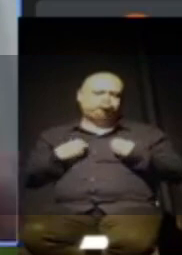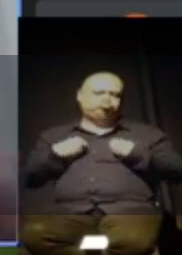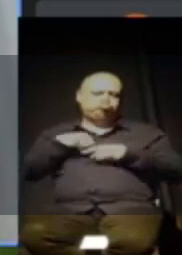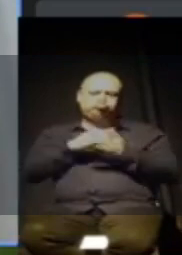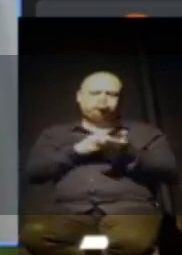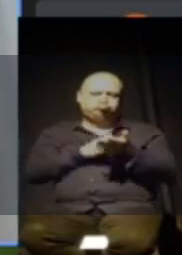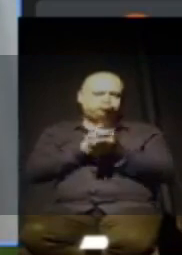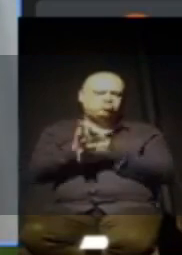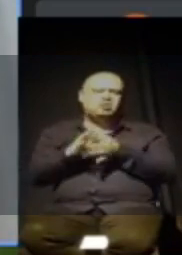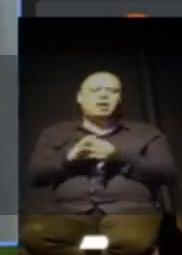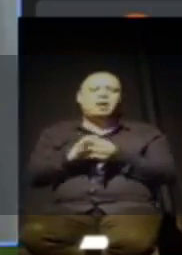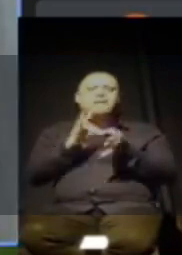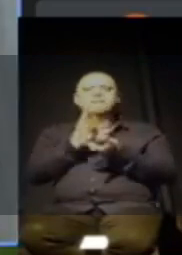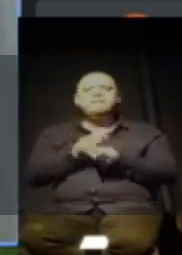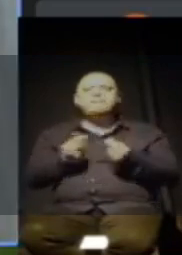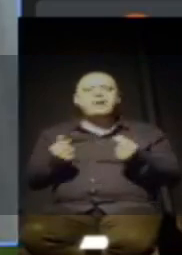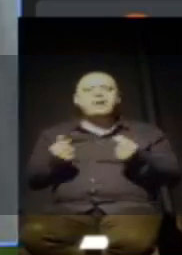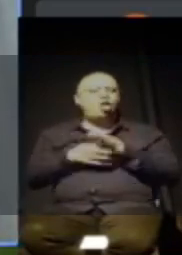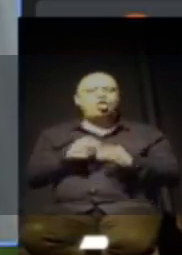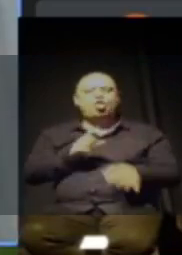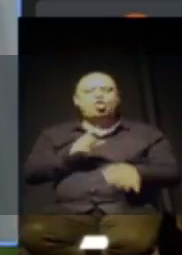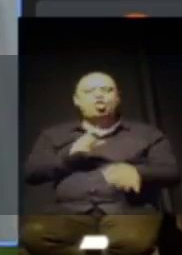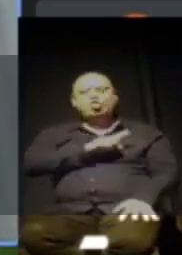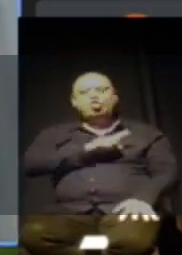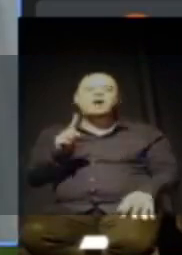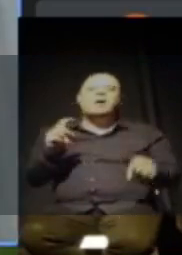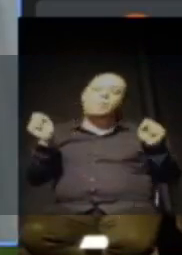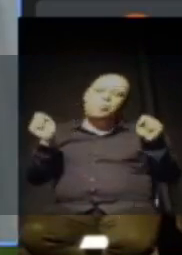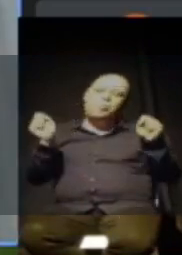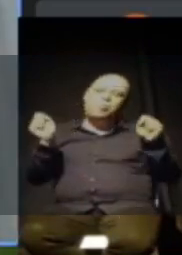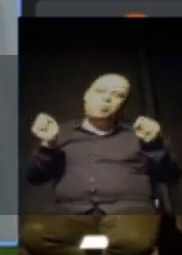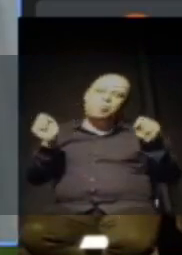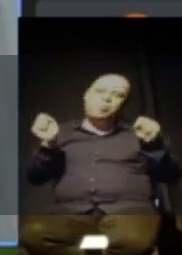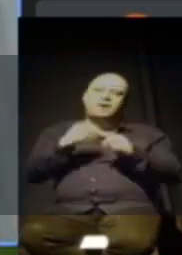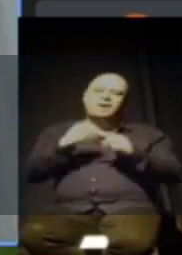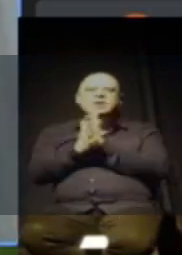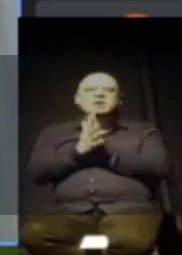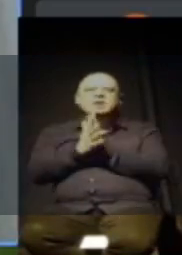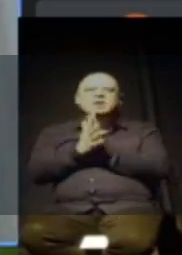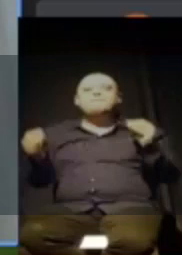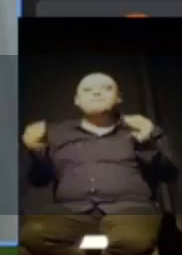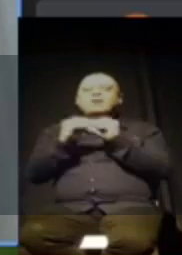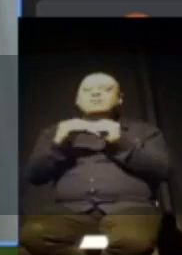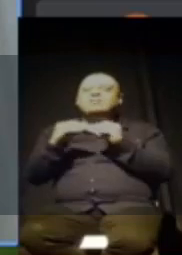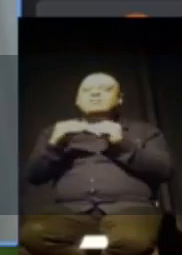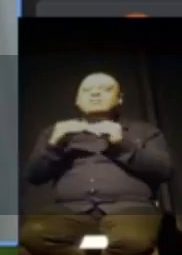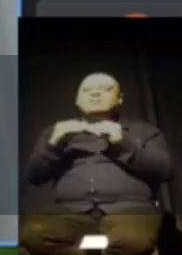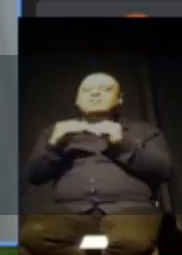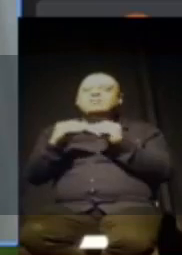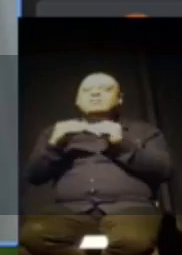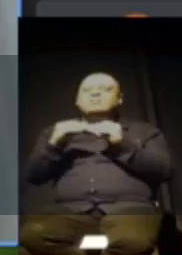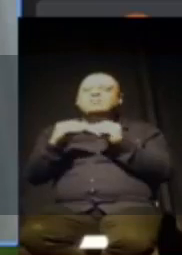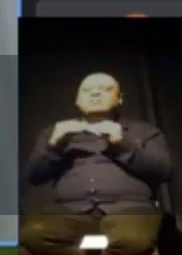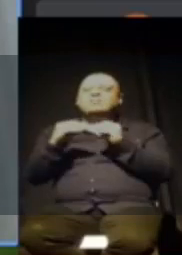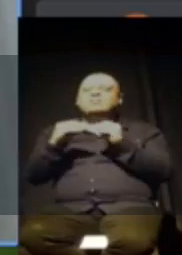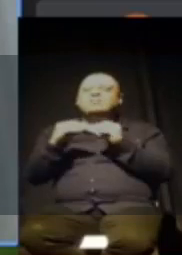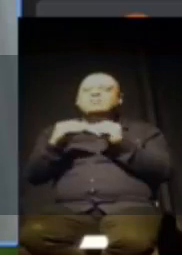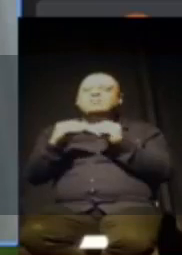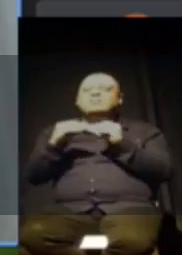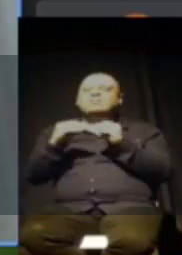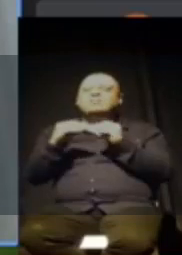vividos podrán ser borrados. Sin embargo, sí es posible encontrar rutas reparatorias, como lo plantea Dudu,